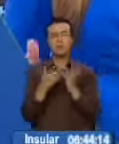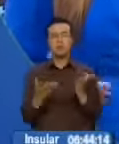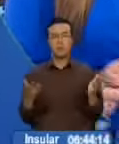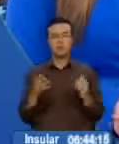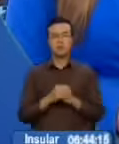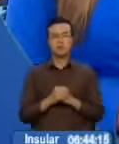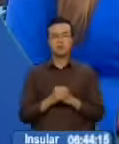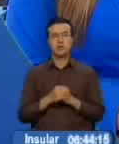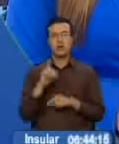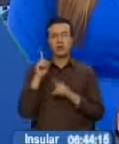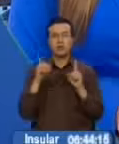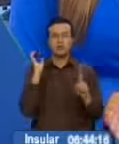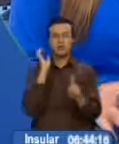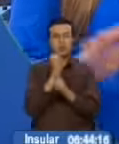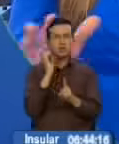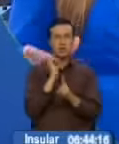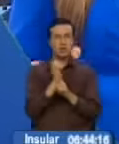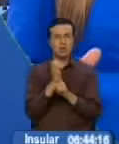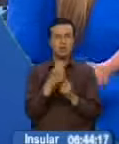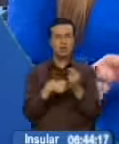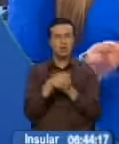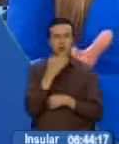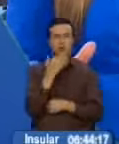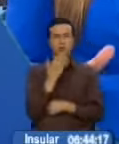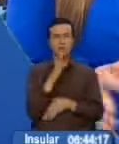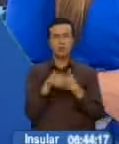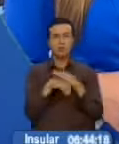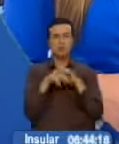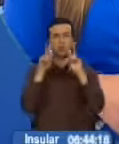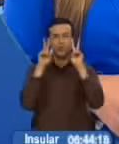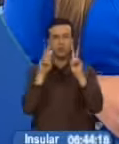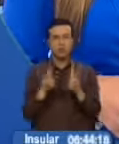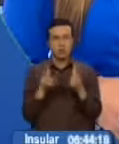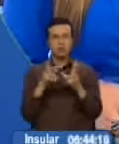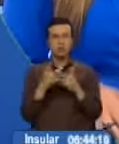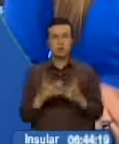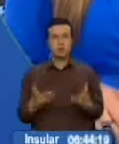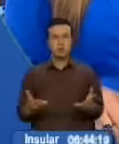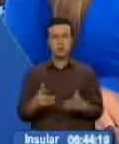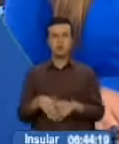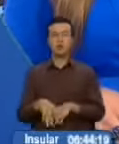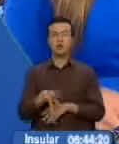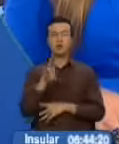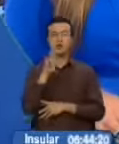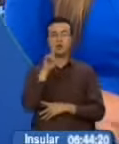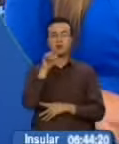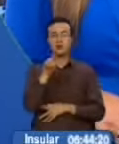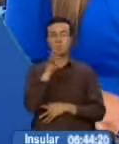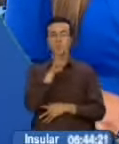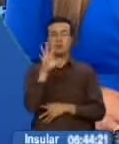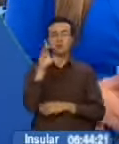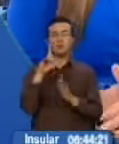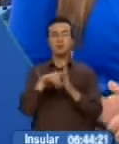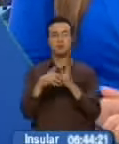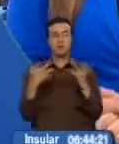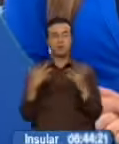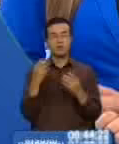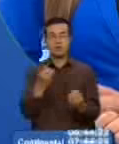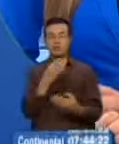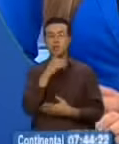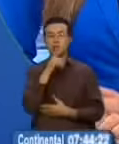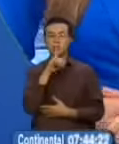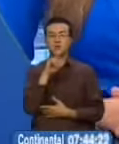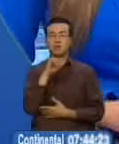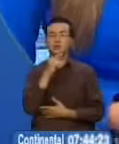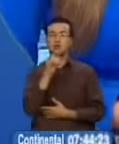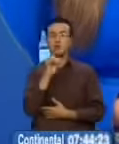porque había muchas críticas a la reventa, pero todo esto, todo lo que tiene que ver con este partido que se realiza a las 19:45, nos lo cuenta Diego